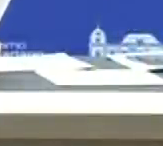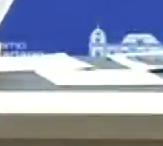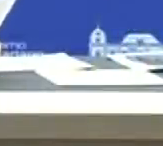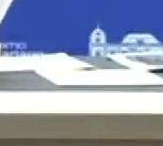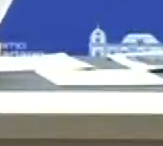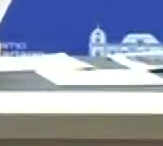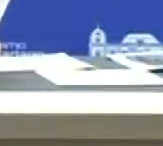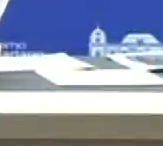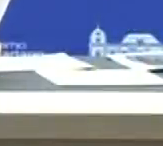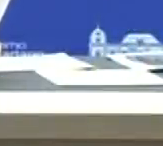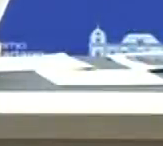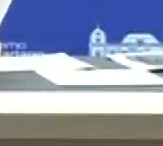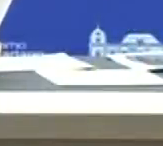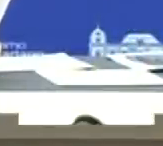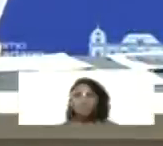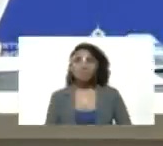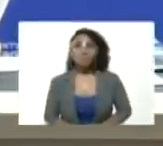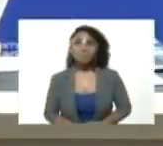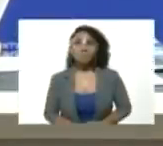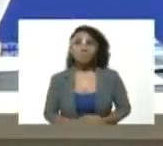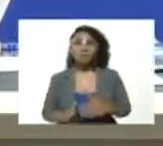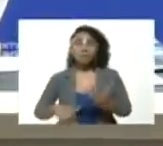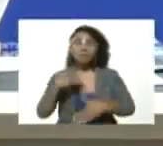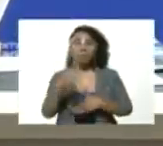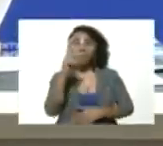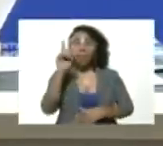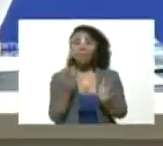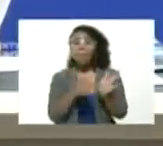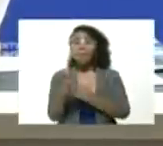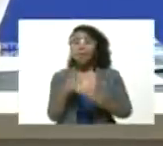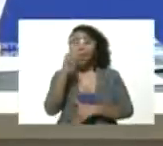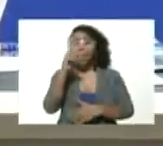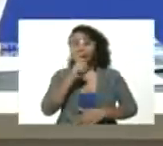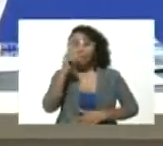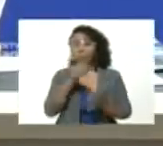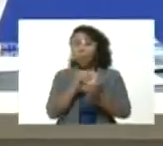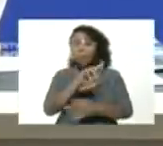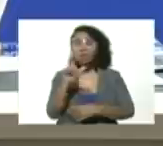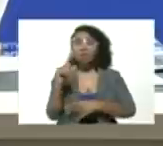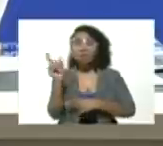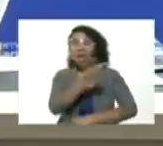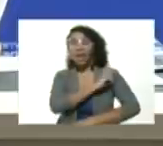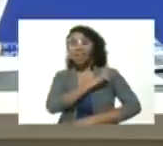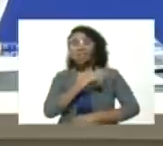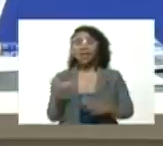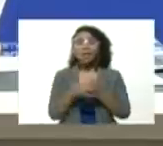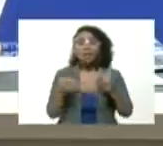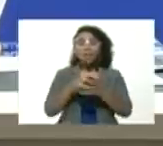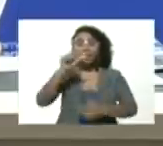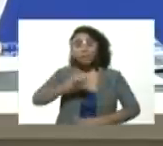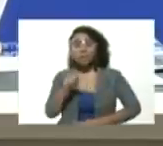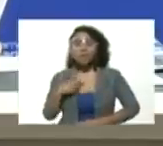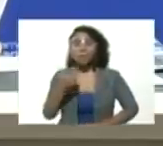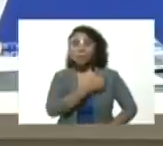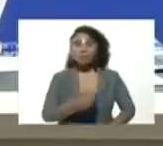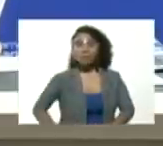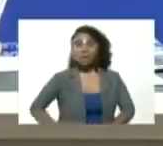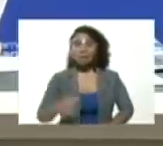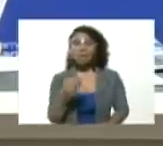año, 2021, Craig Faller, jefe del Comando Sur, el presidente venezolano Nicolás